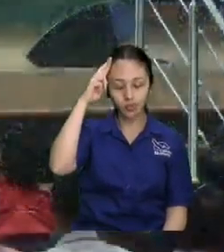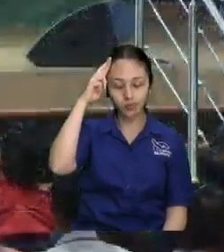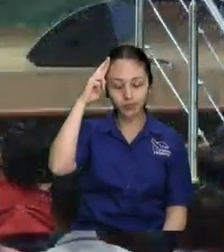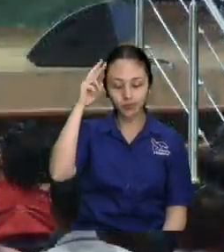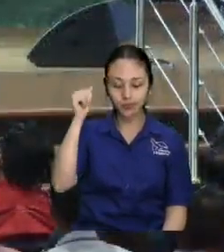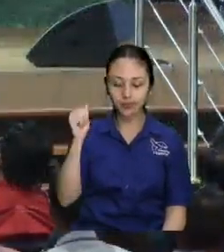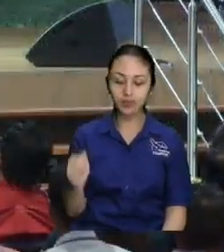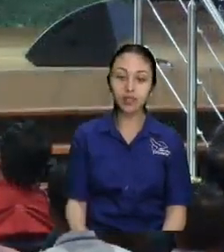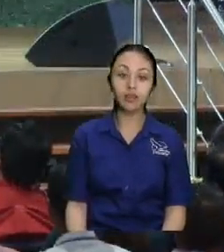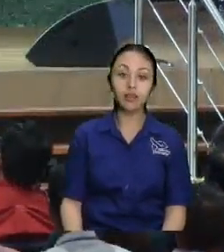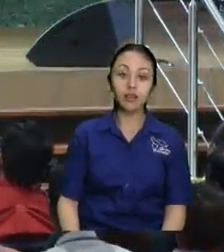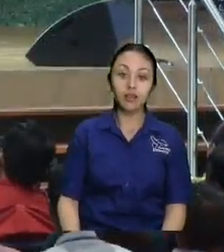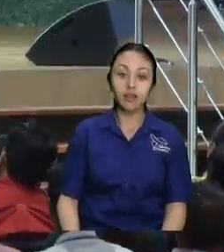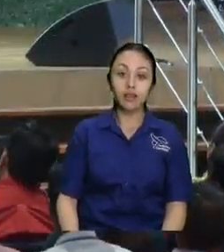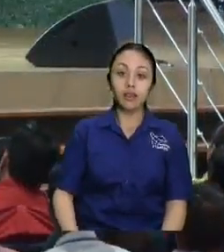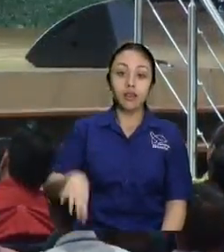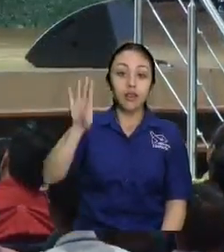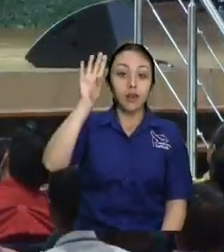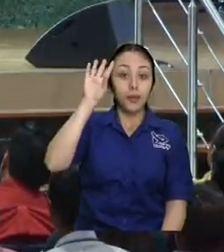pues, creían que estaba loco.